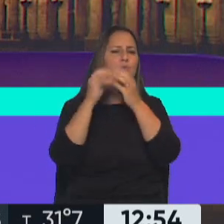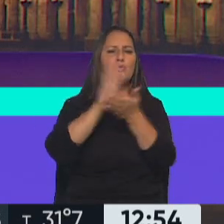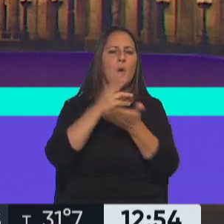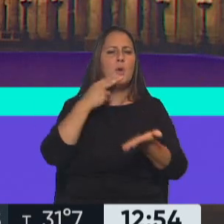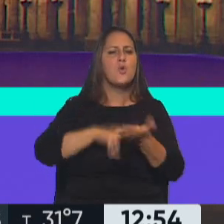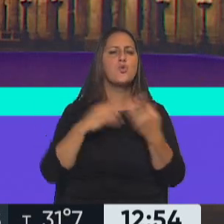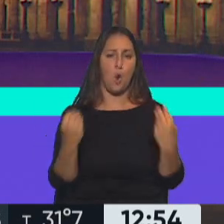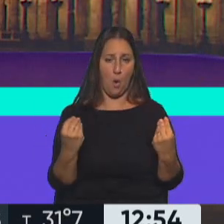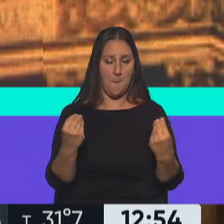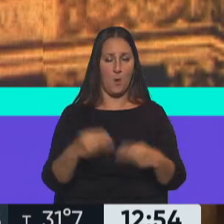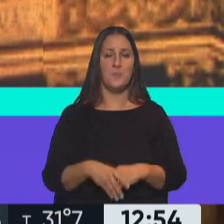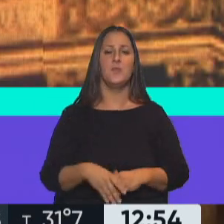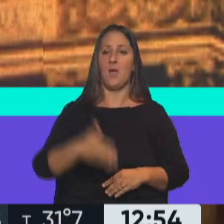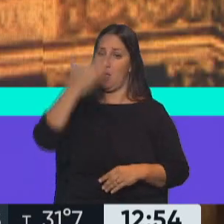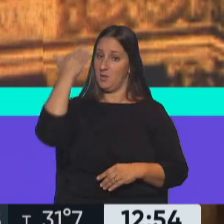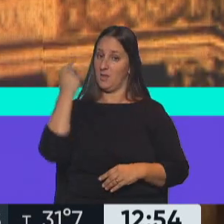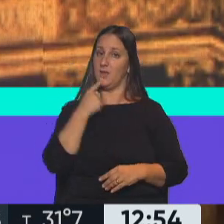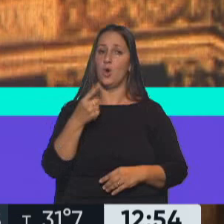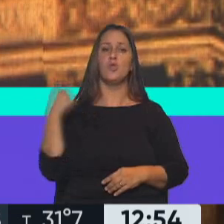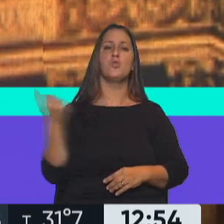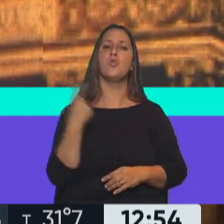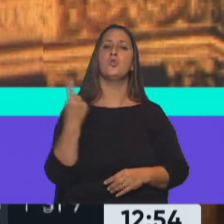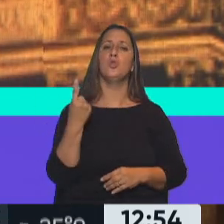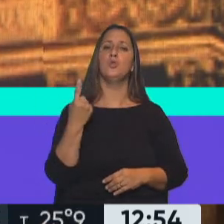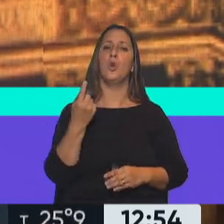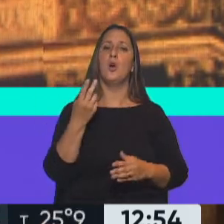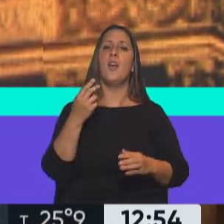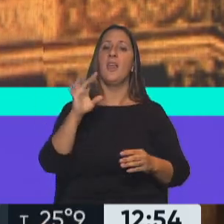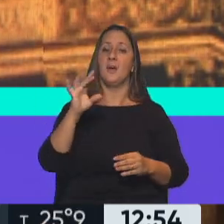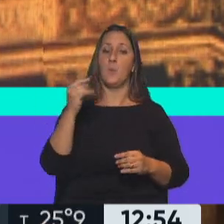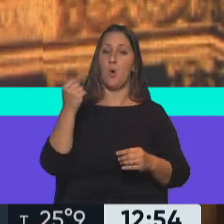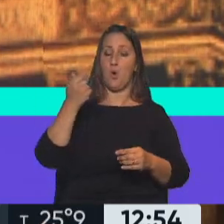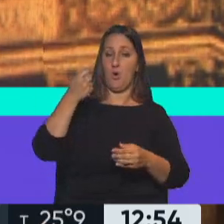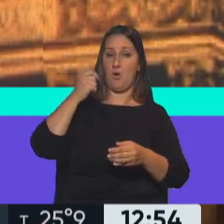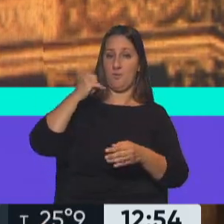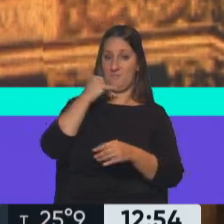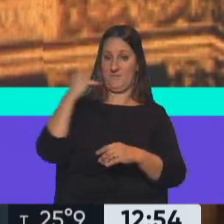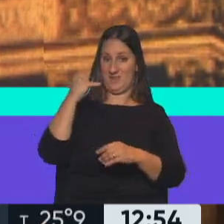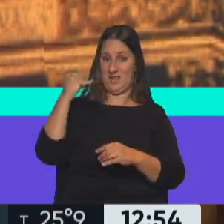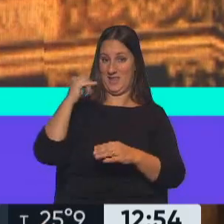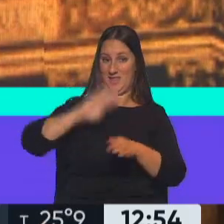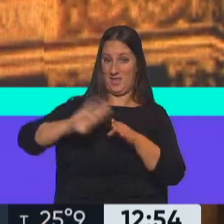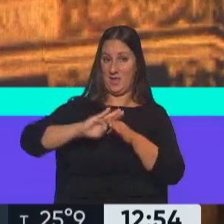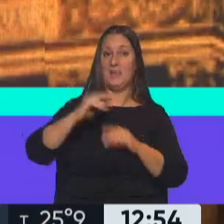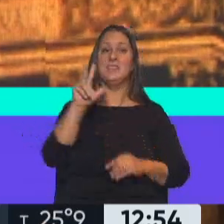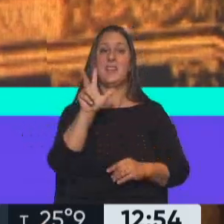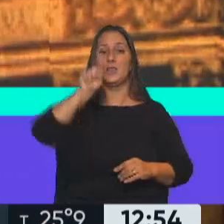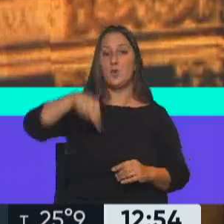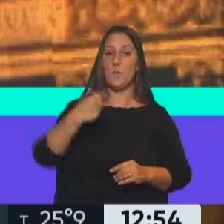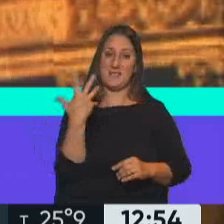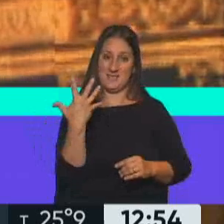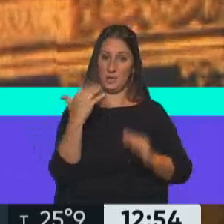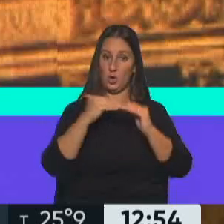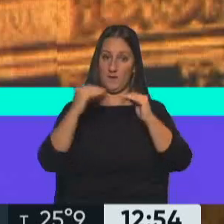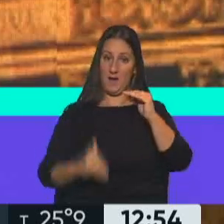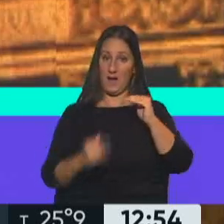La discusión tarifaria empezó diciendo, tenemos que bajar un punto el déficit de este año de 3,5 sin grandes fortunas